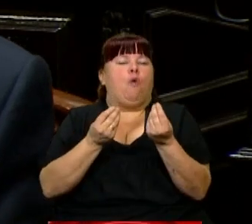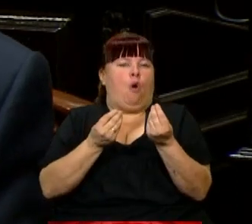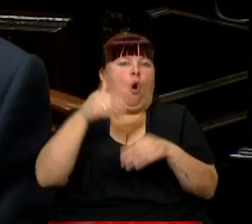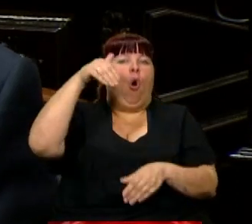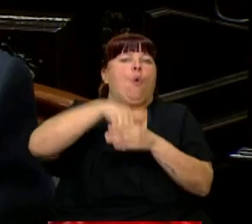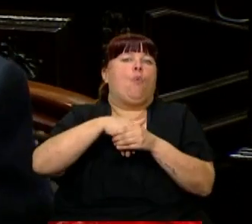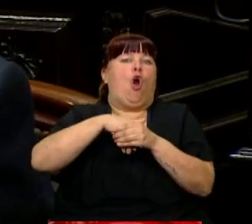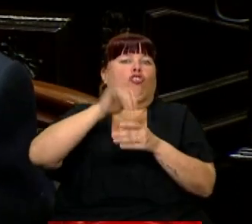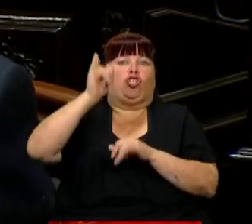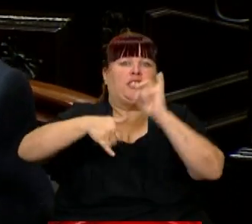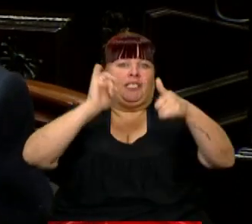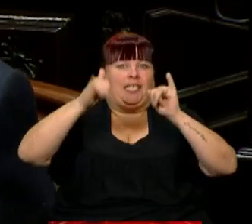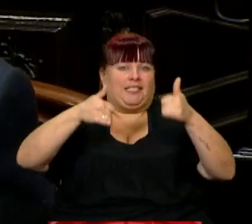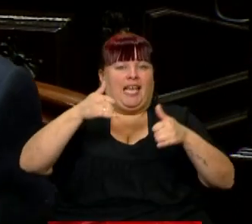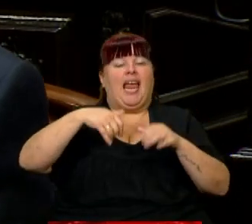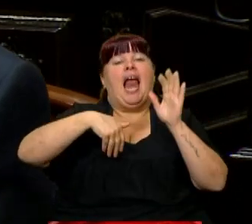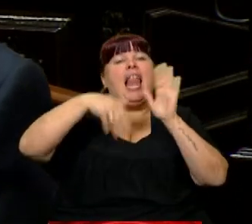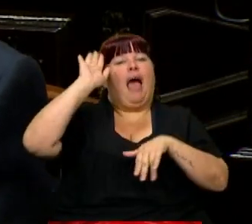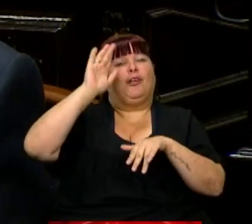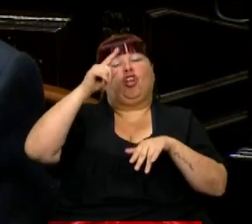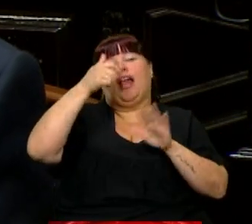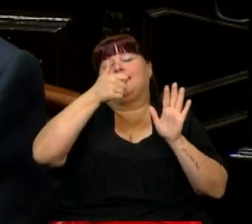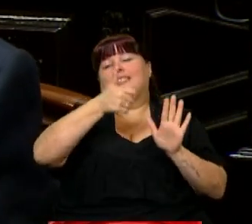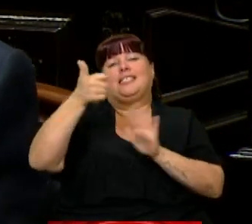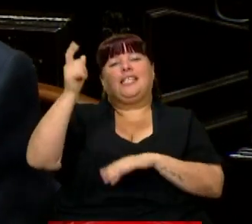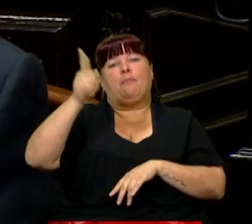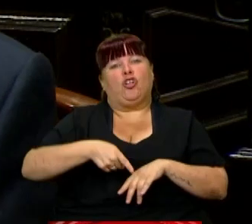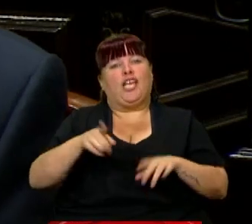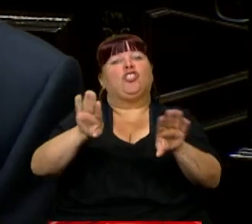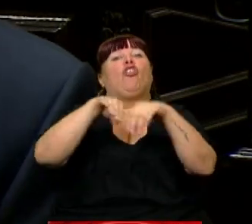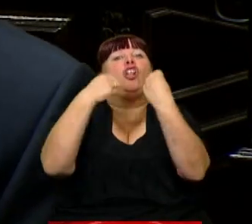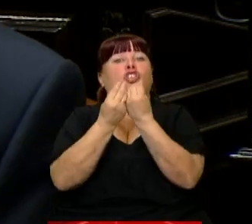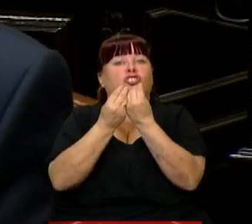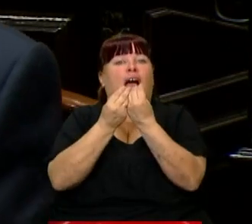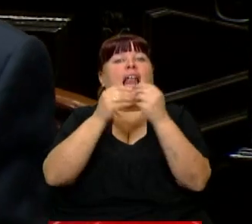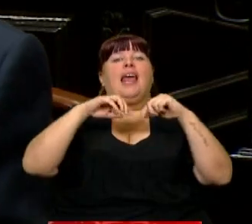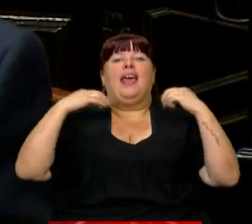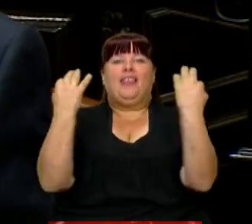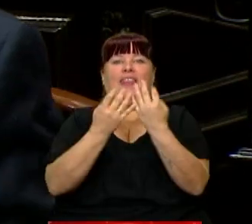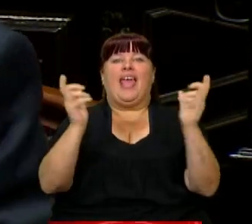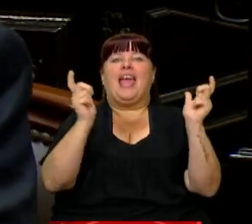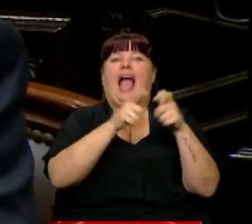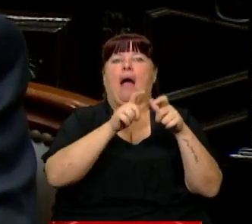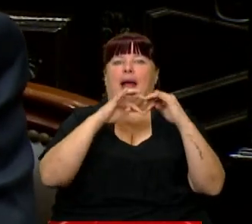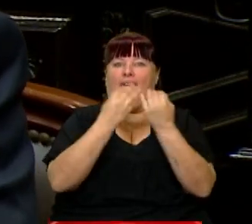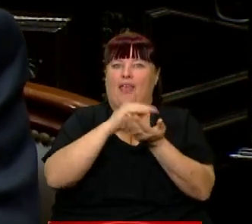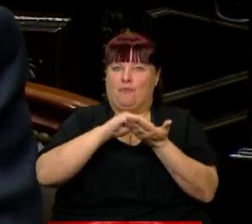con el voto positivo de las 2/3 partes de la totalidad de cada una de las